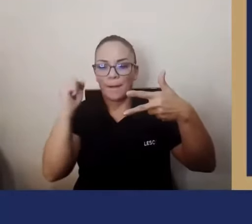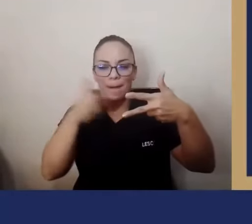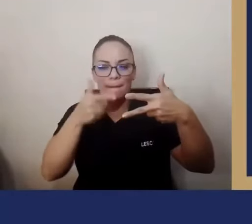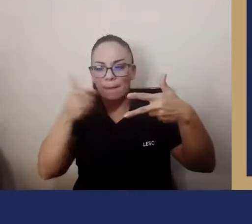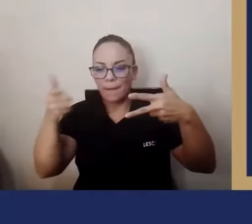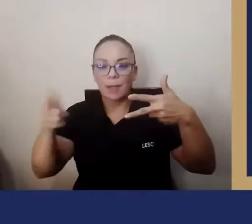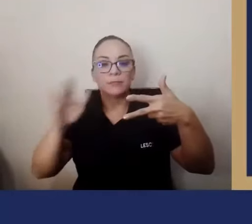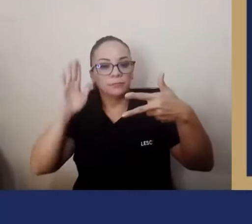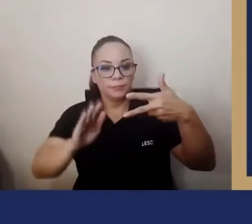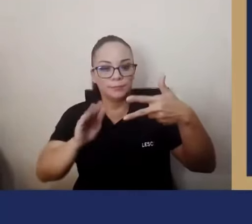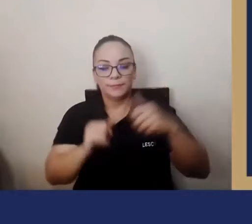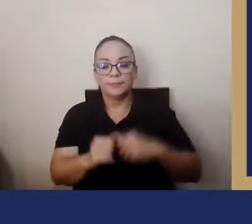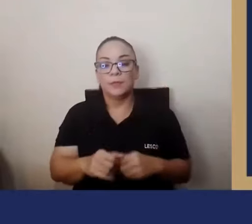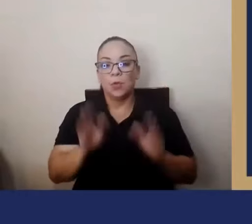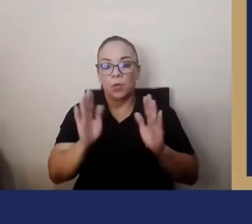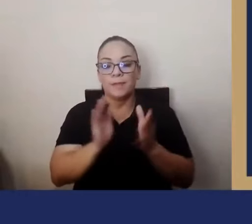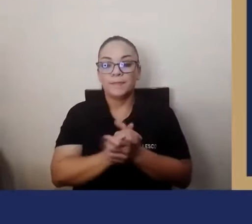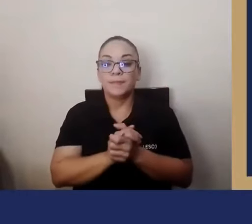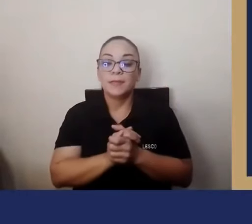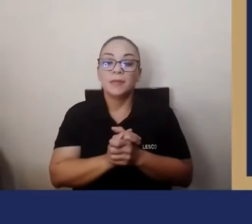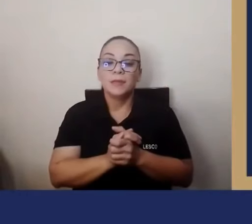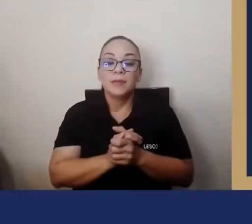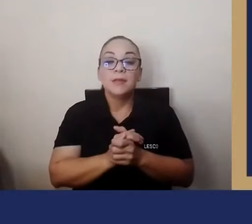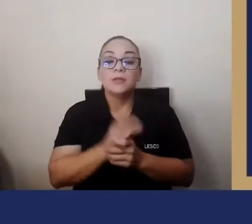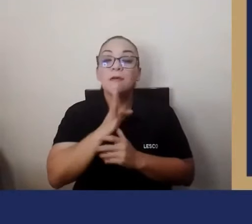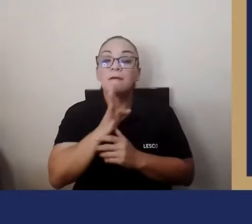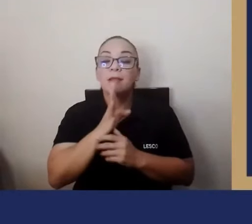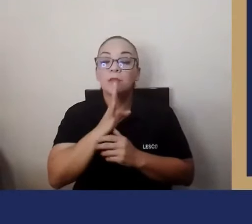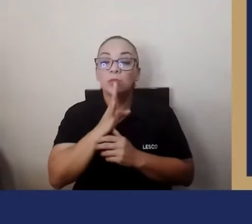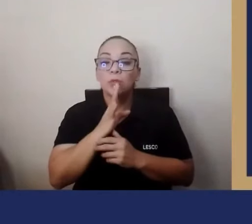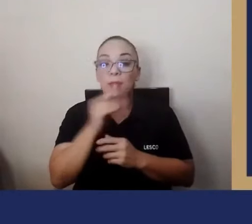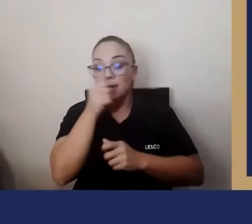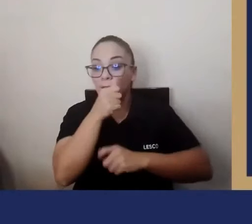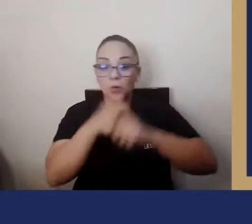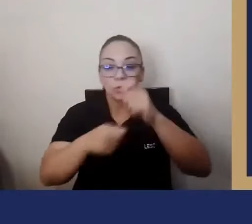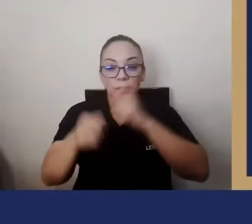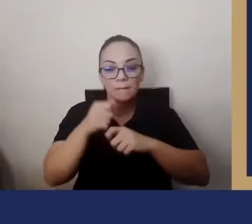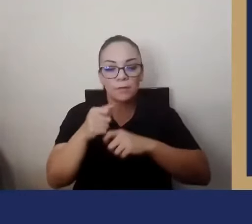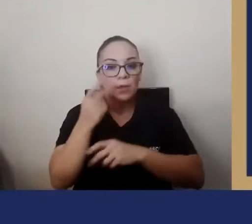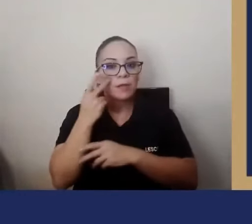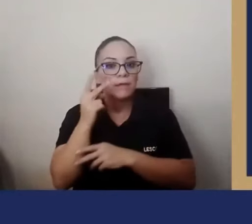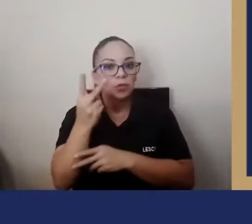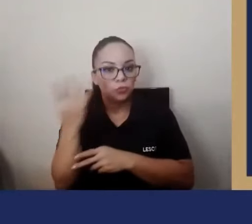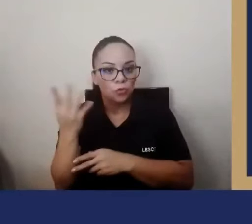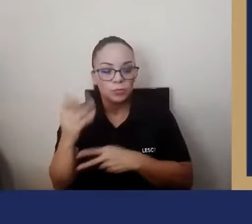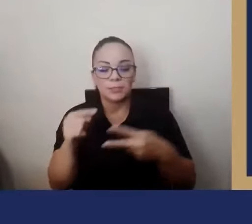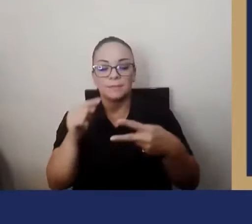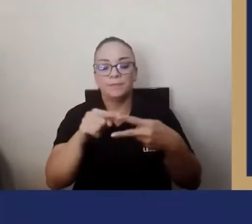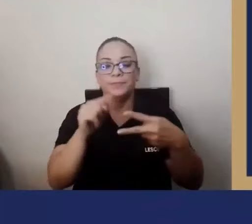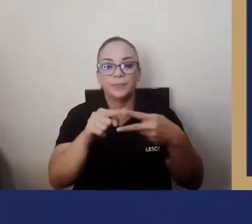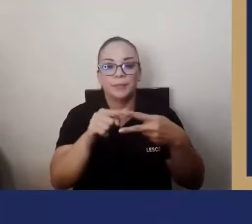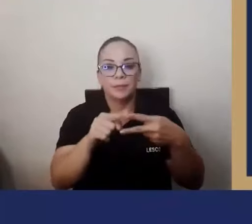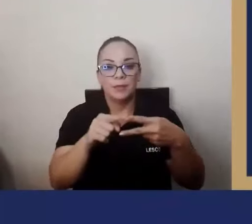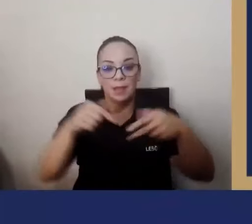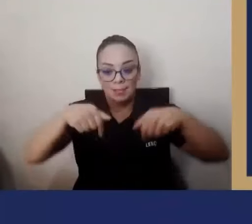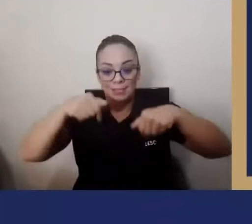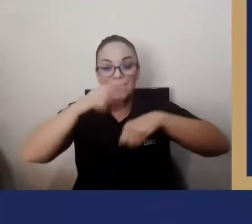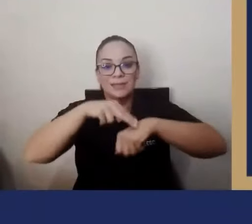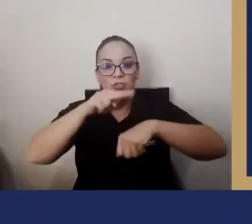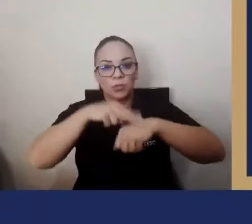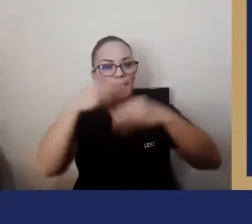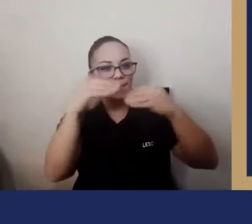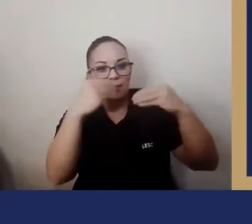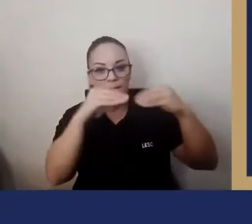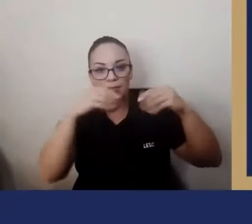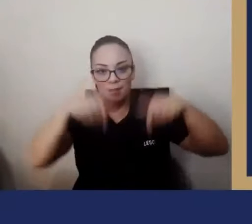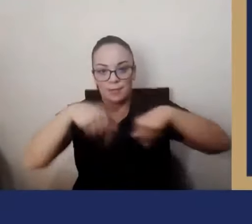verlo desde dos aristas. Una, que es el tráfico nacional de estupefacientes,